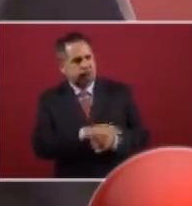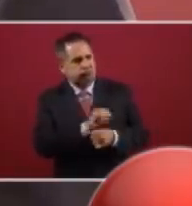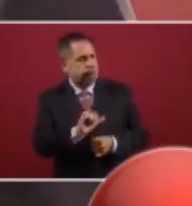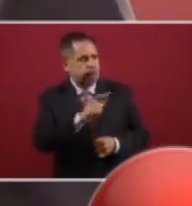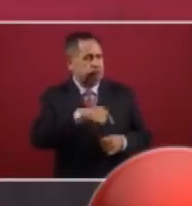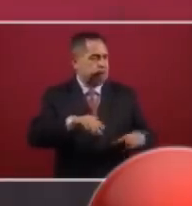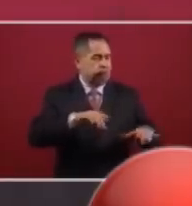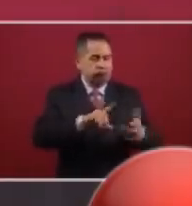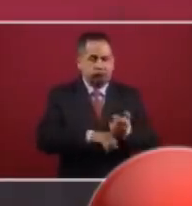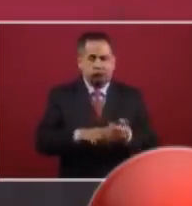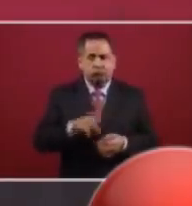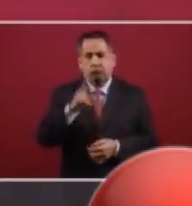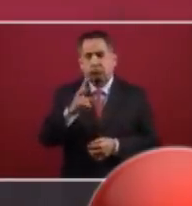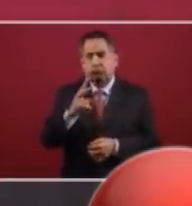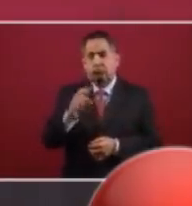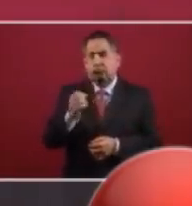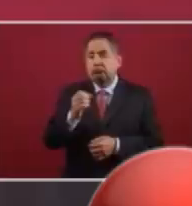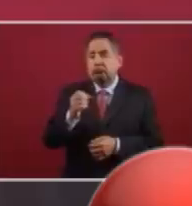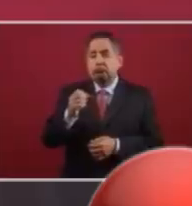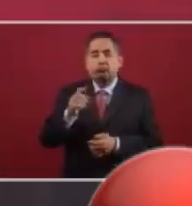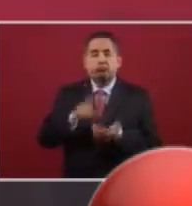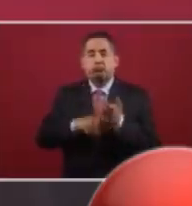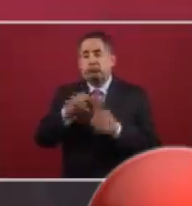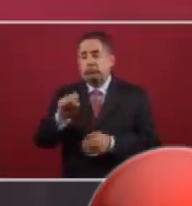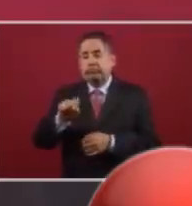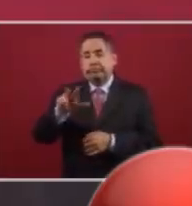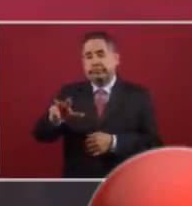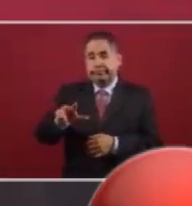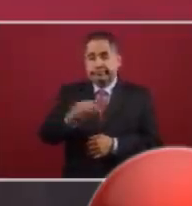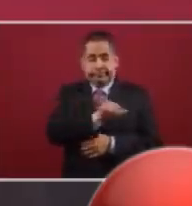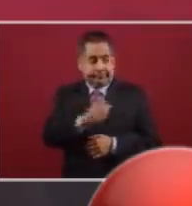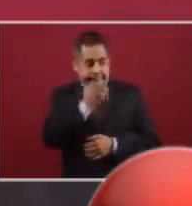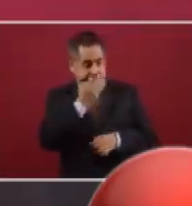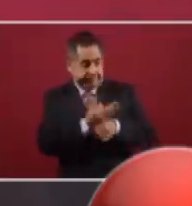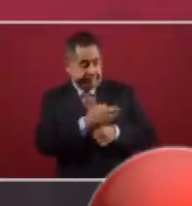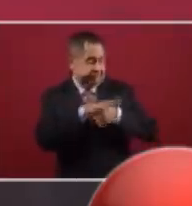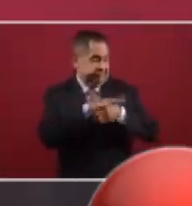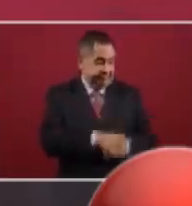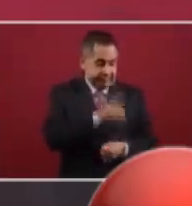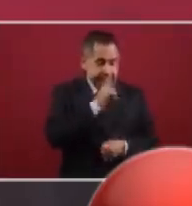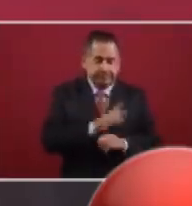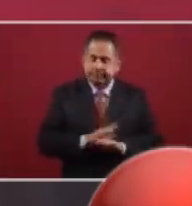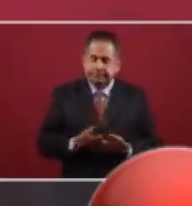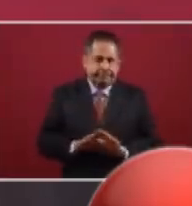del 2 de octubre del 68 a los estudiantes.